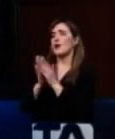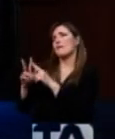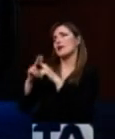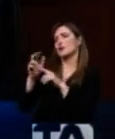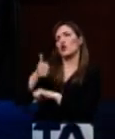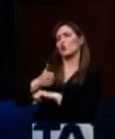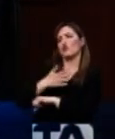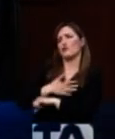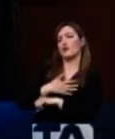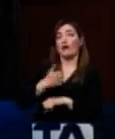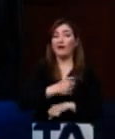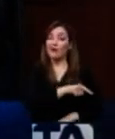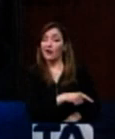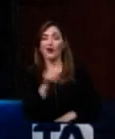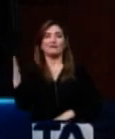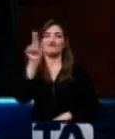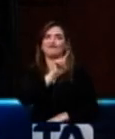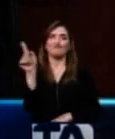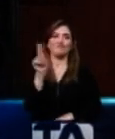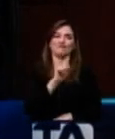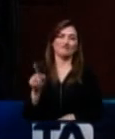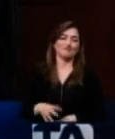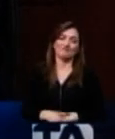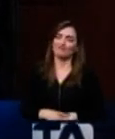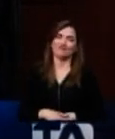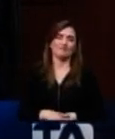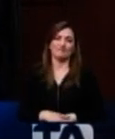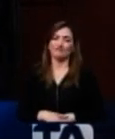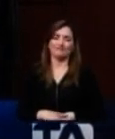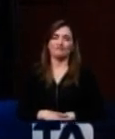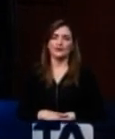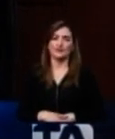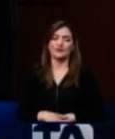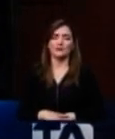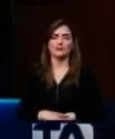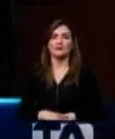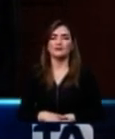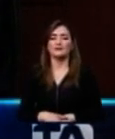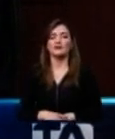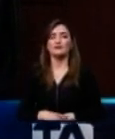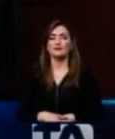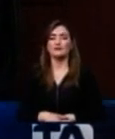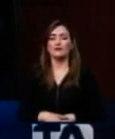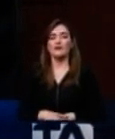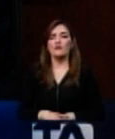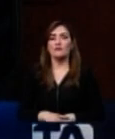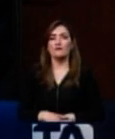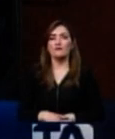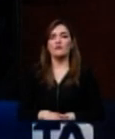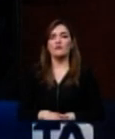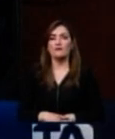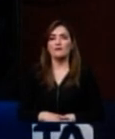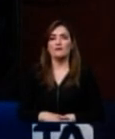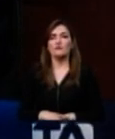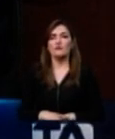autorizado para actuar como generador de recursos de crédito destinados